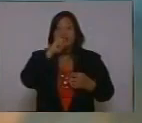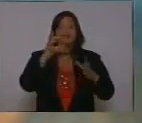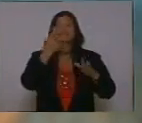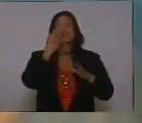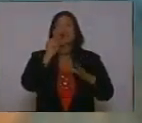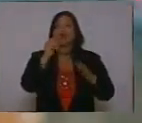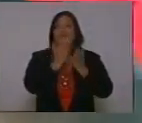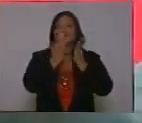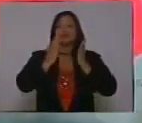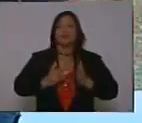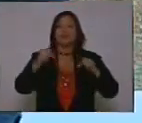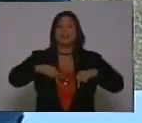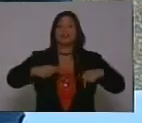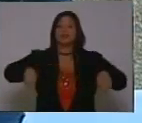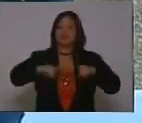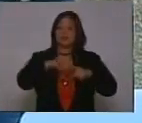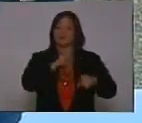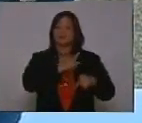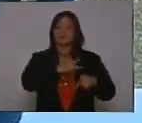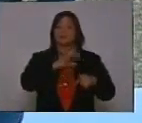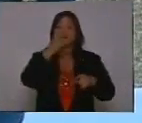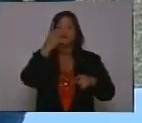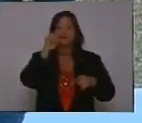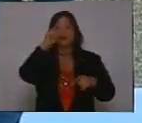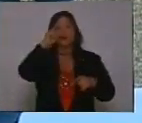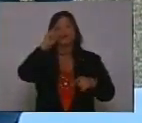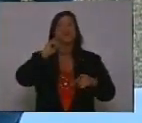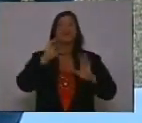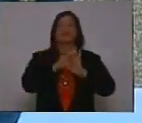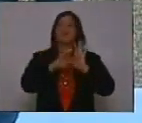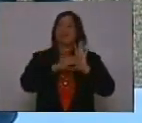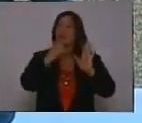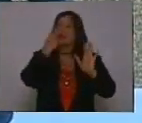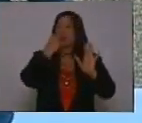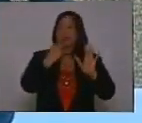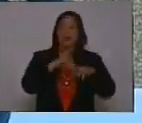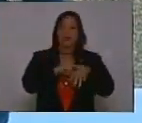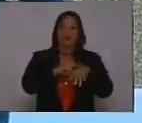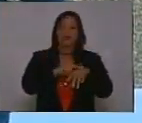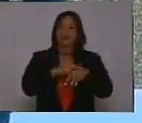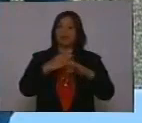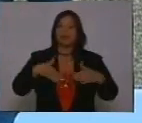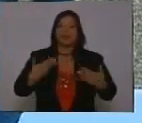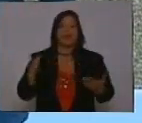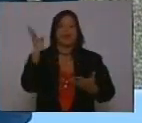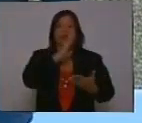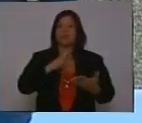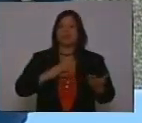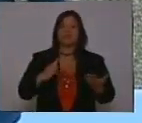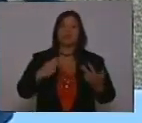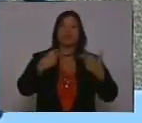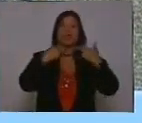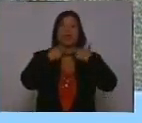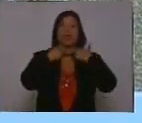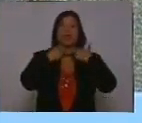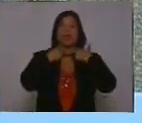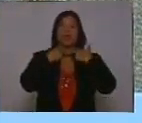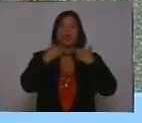Brasil. Ninguno de los 50... tienen condición de estudiar medicina en Brasil. ¿Por qué? Porque es una